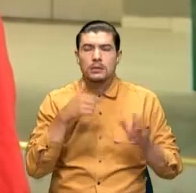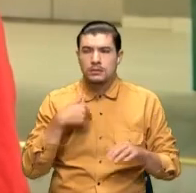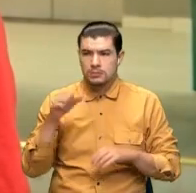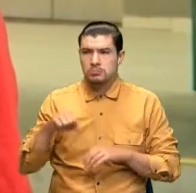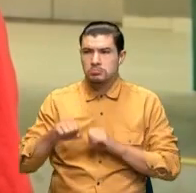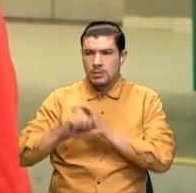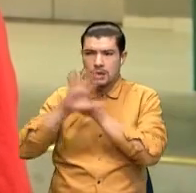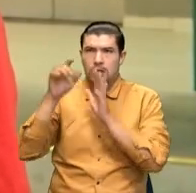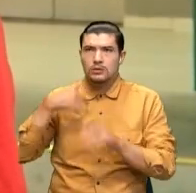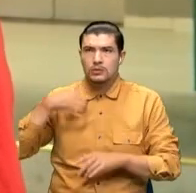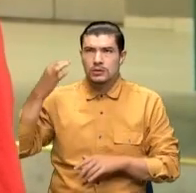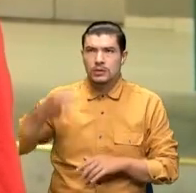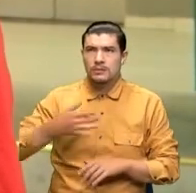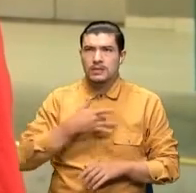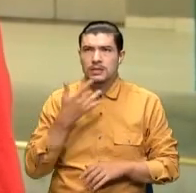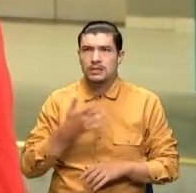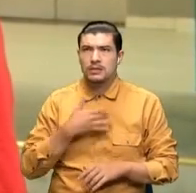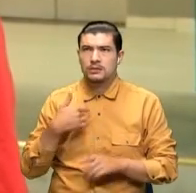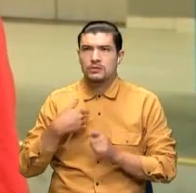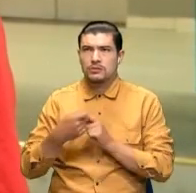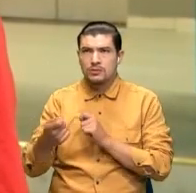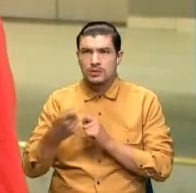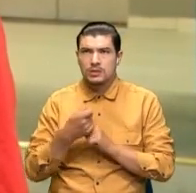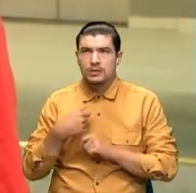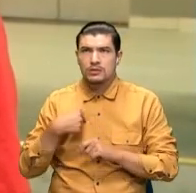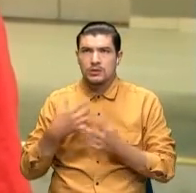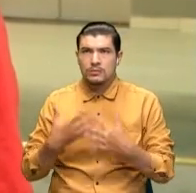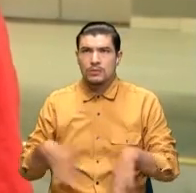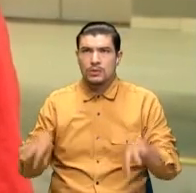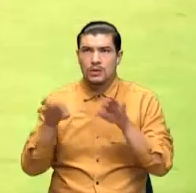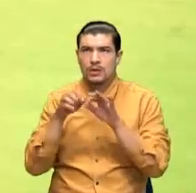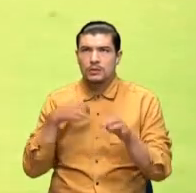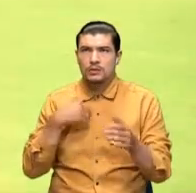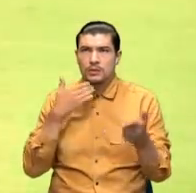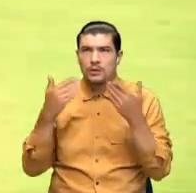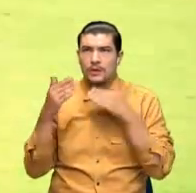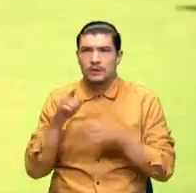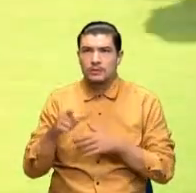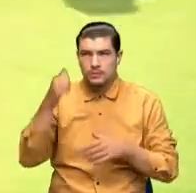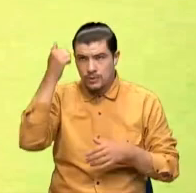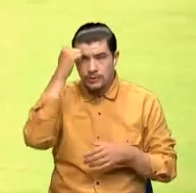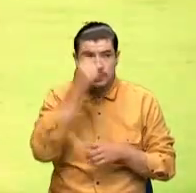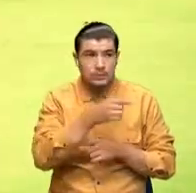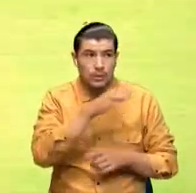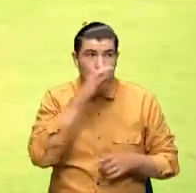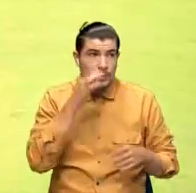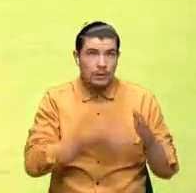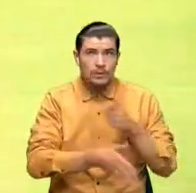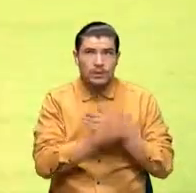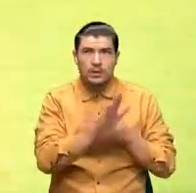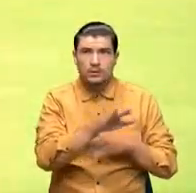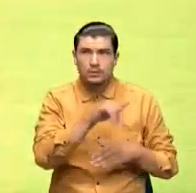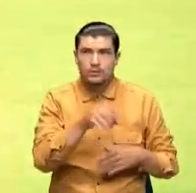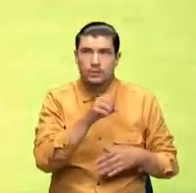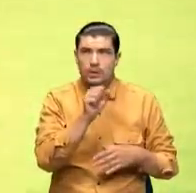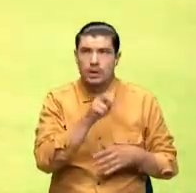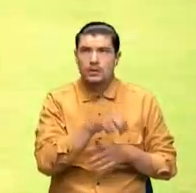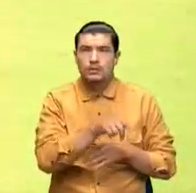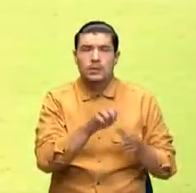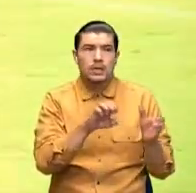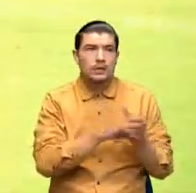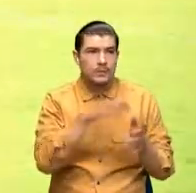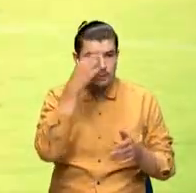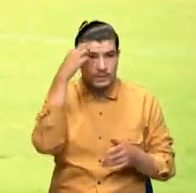siempre siento que estoy cerca y es importante eso y sentir la confianza del prójimo la continuidad que tiene su amigo joan caballero el equipo profesional